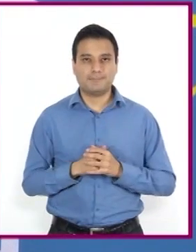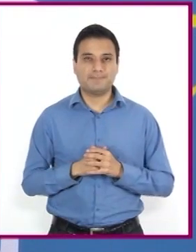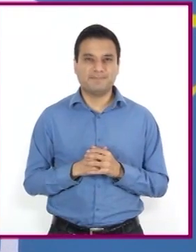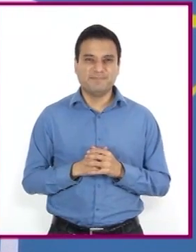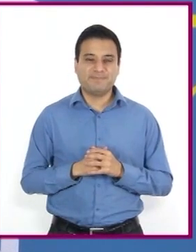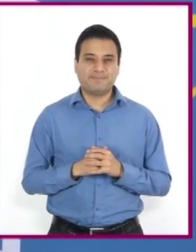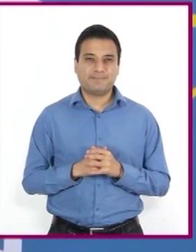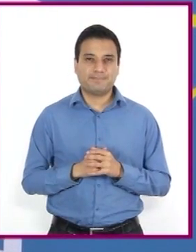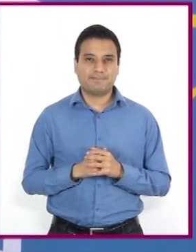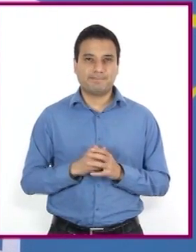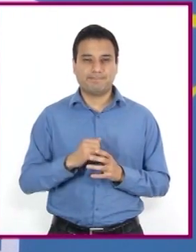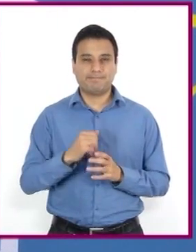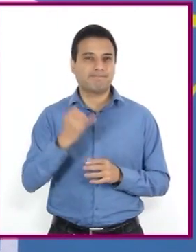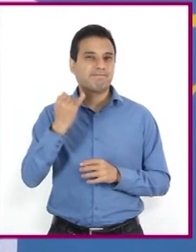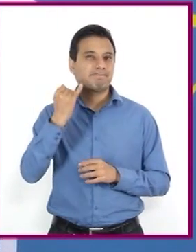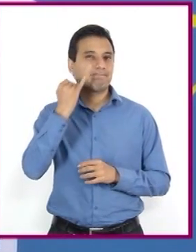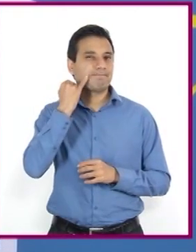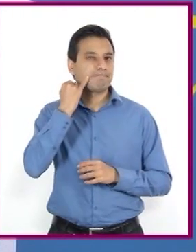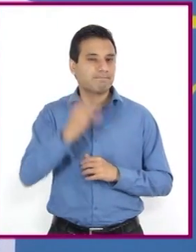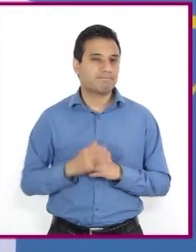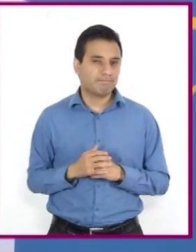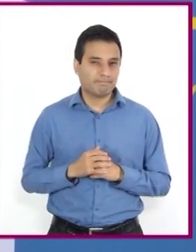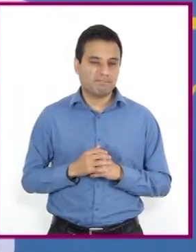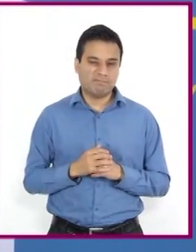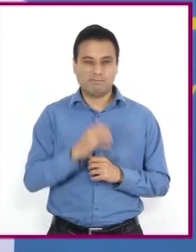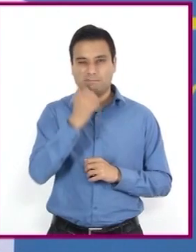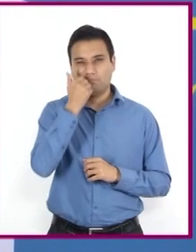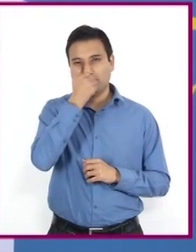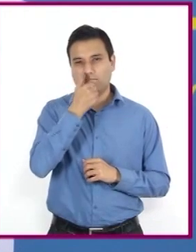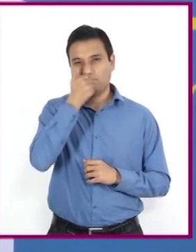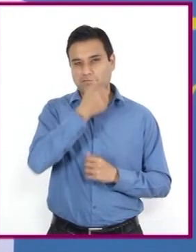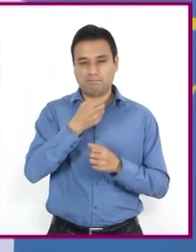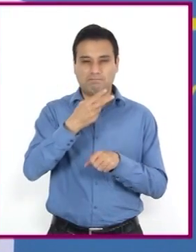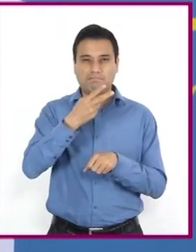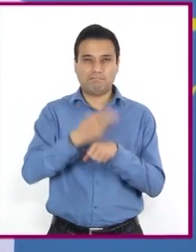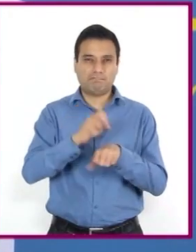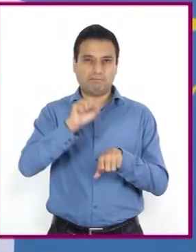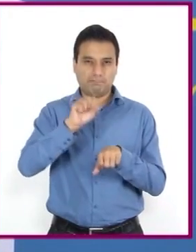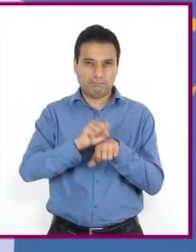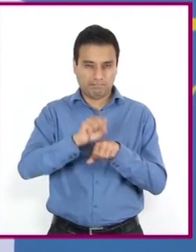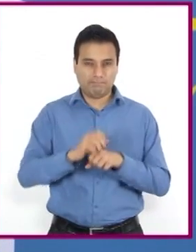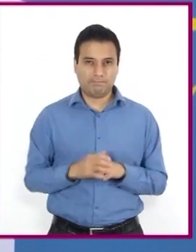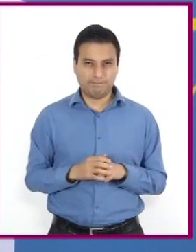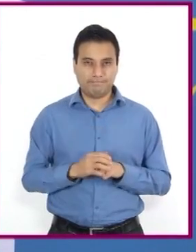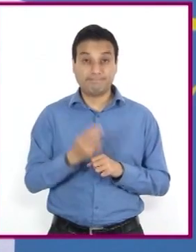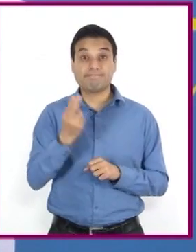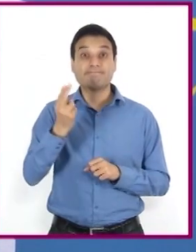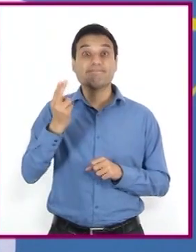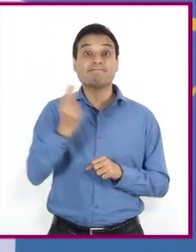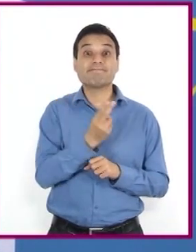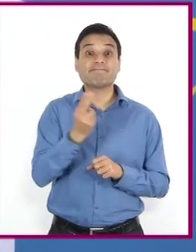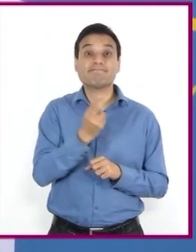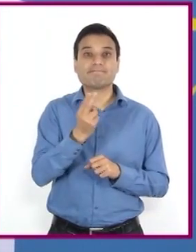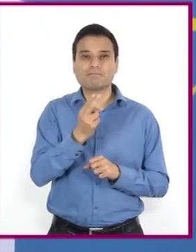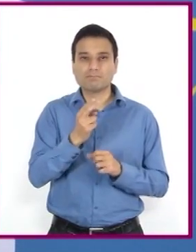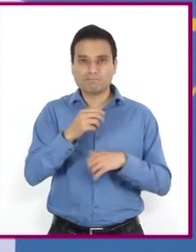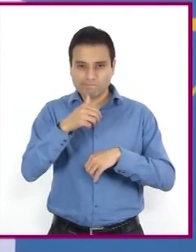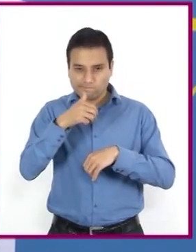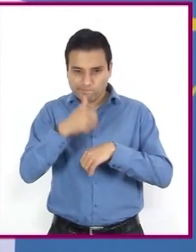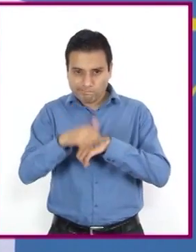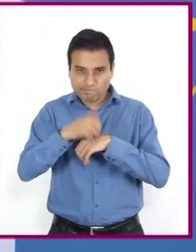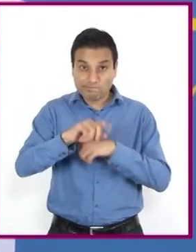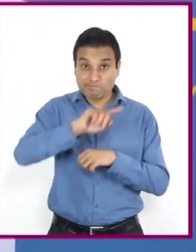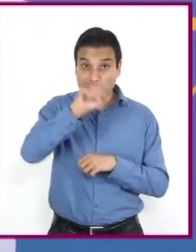Giancarlo, que es un alumno de segundo grado de secundaria, tiene que encontrar los valores faltantes en una tabla de